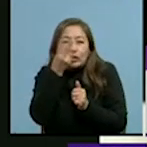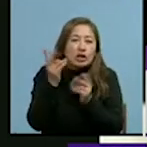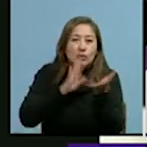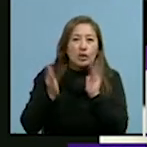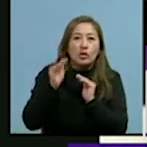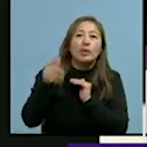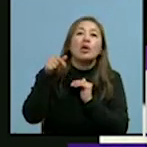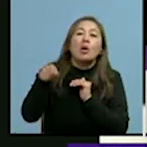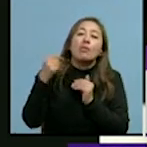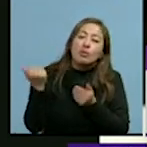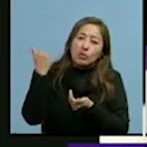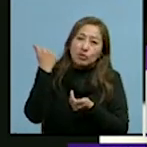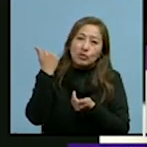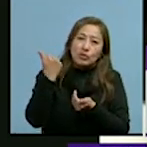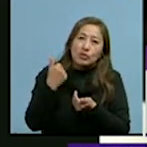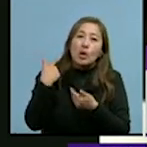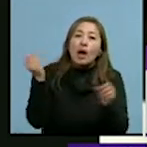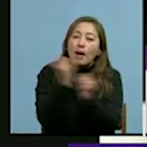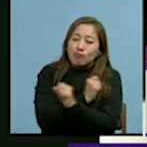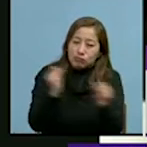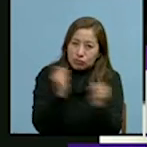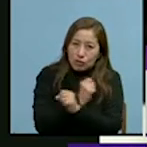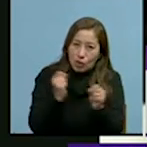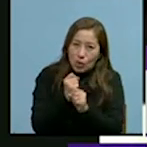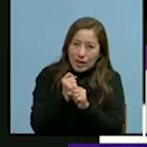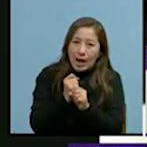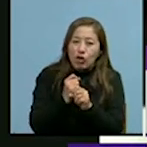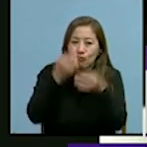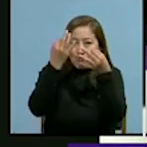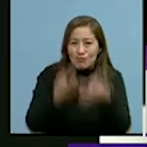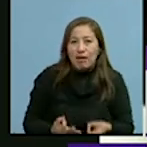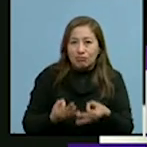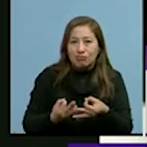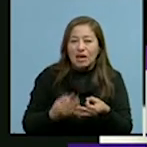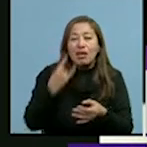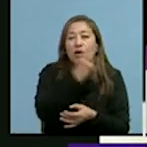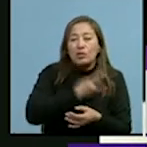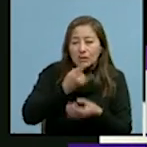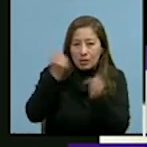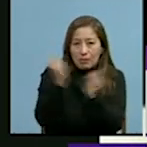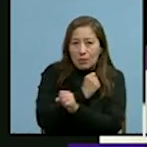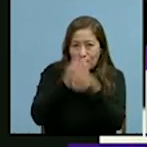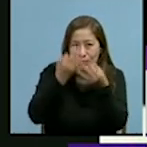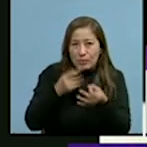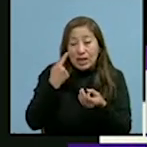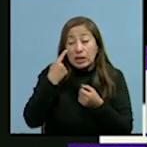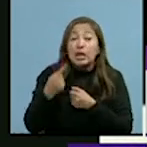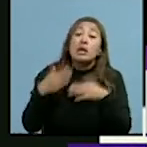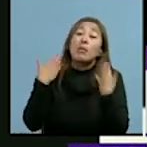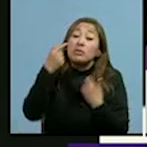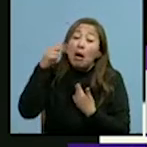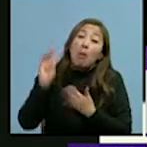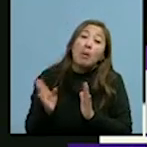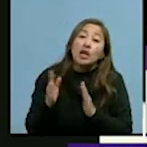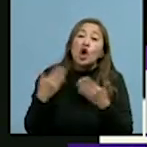ahí, vamos a tener la aprobación superlegal, digamos, de la universidad. Y bueno, veremos cuando el presidente